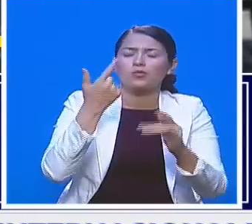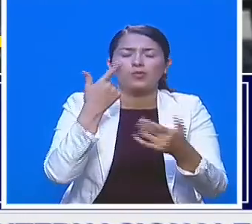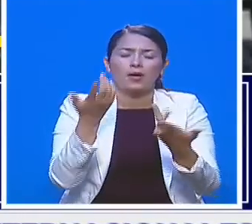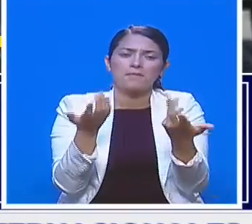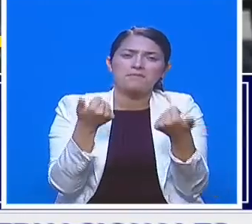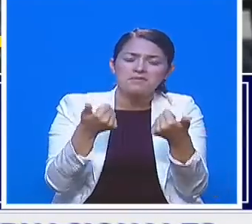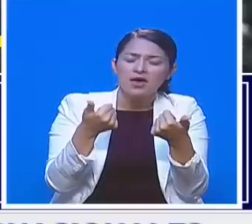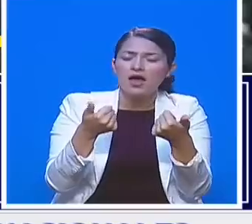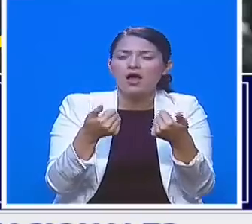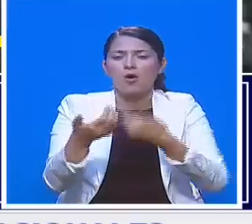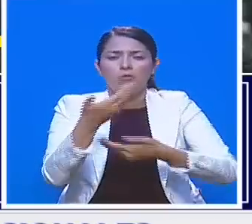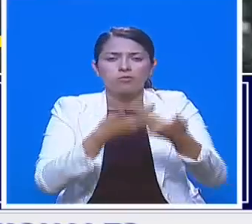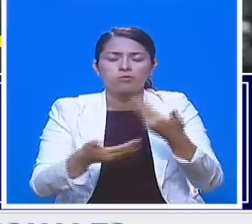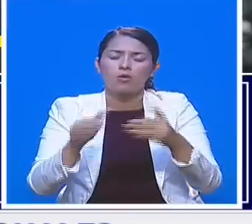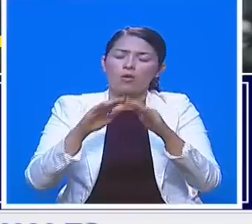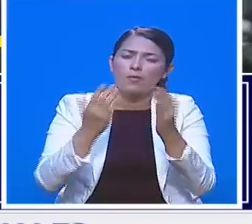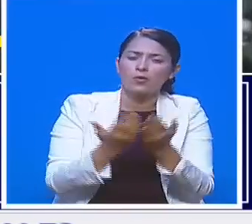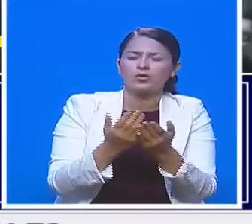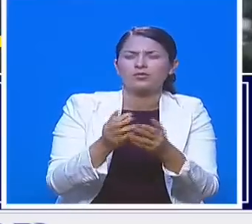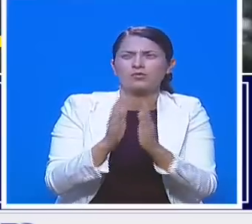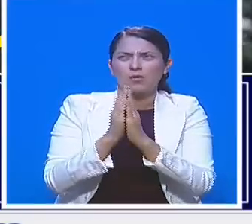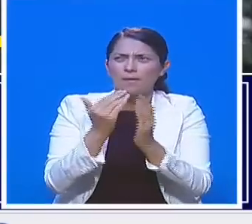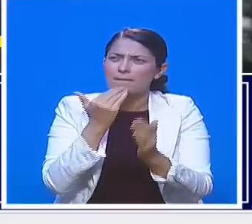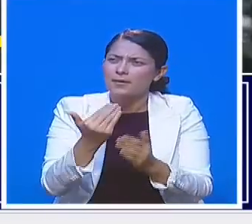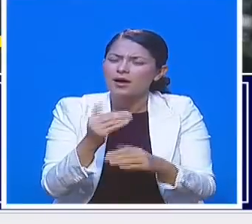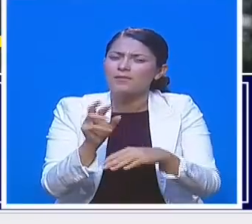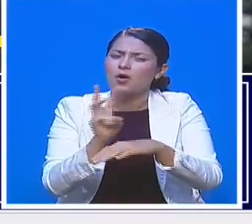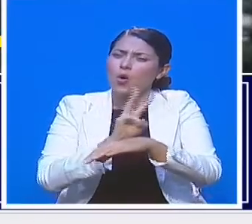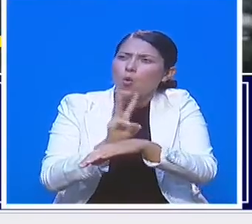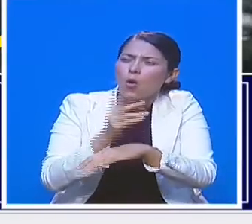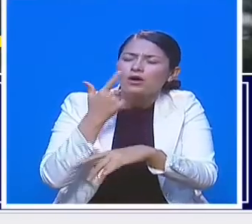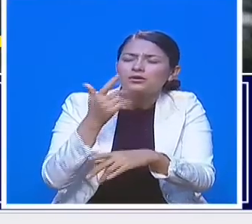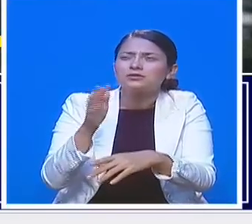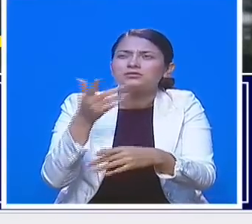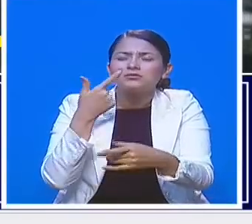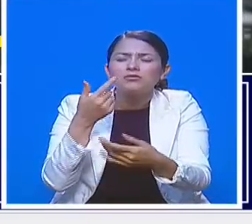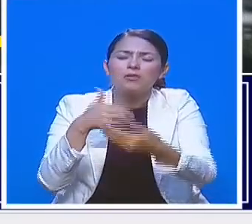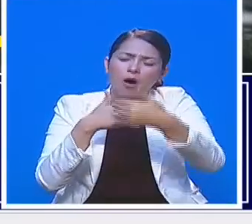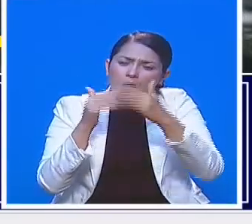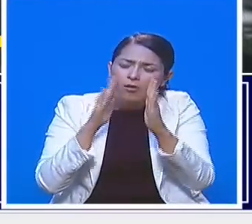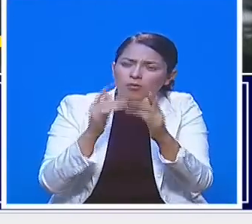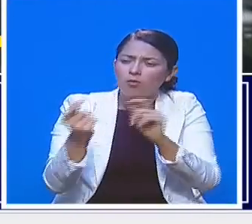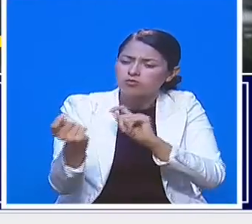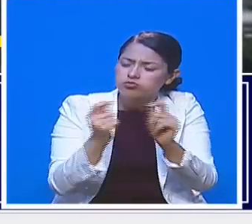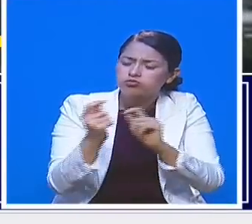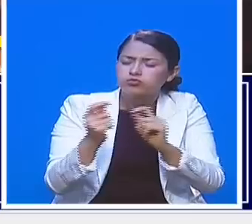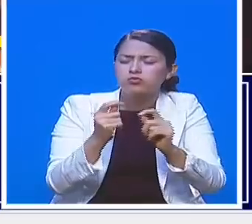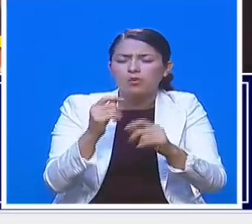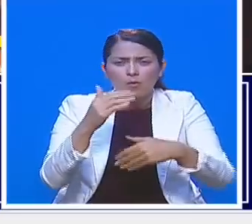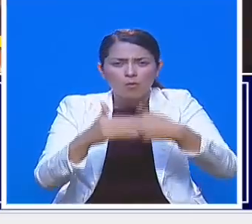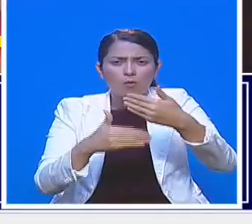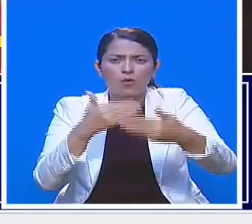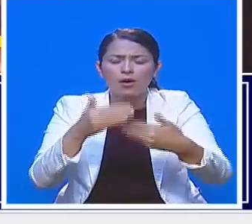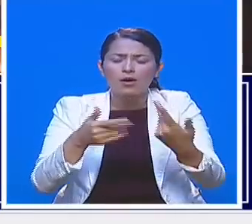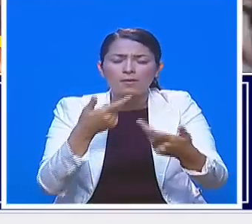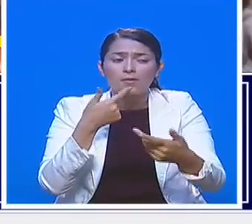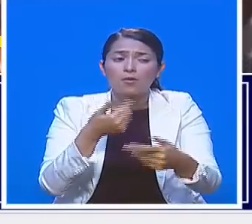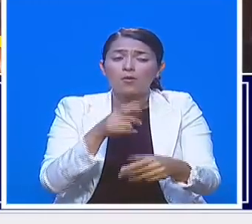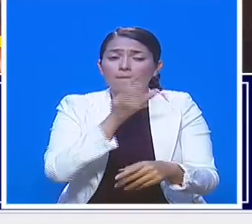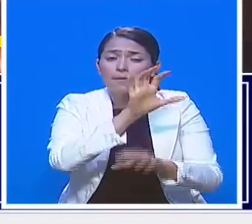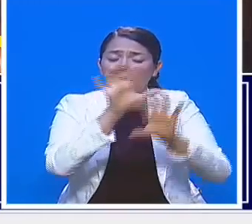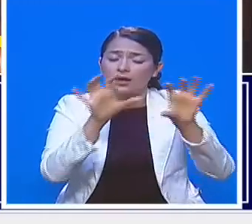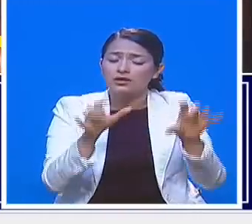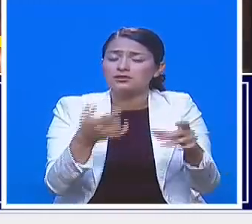por lo que pidió a Washington que adopte un enfoque más consultivo y entable un diálogo constructivo con los países afectados por